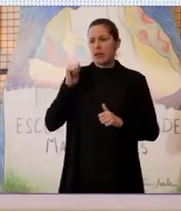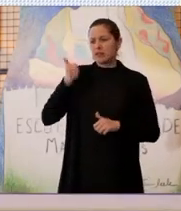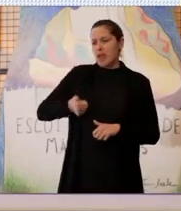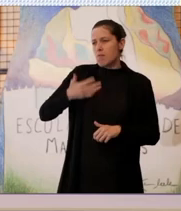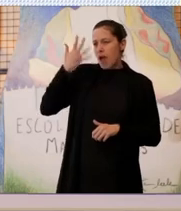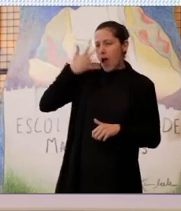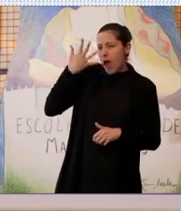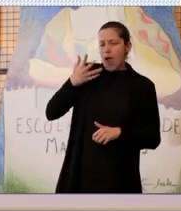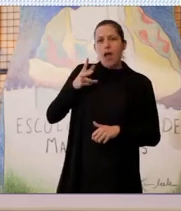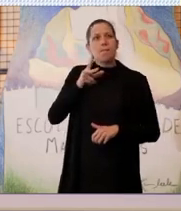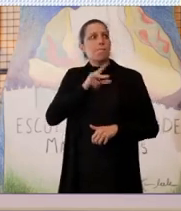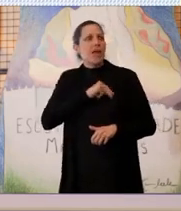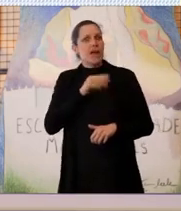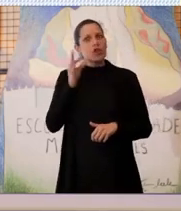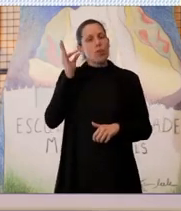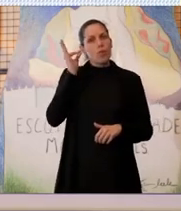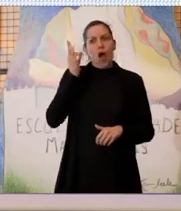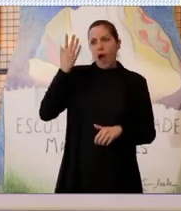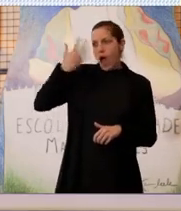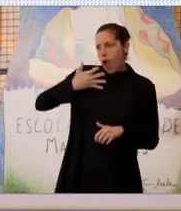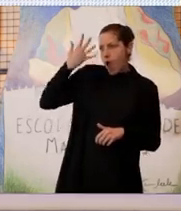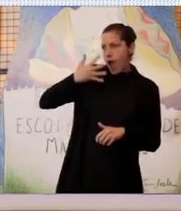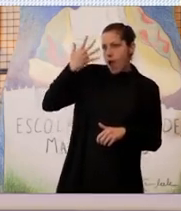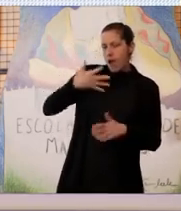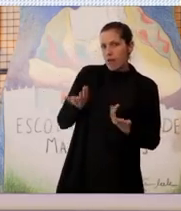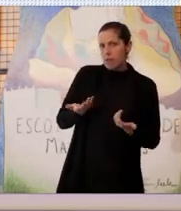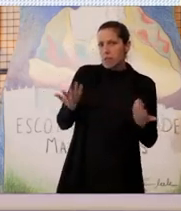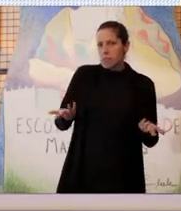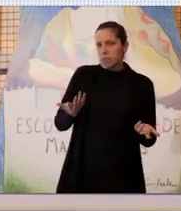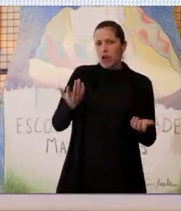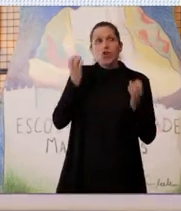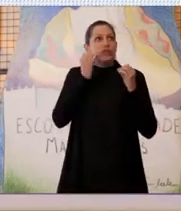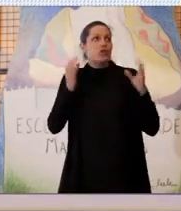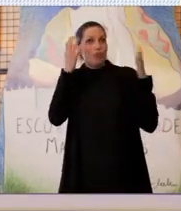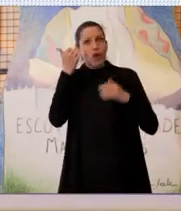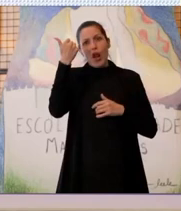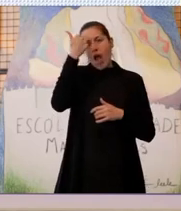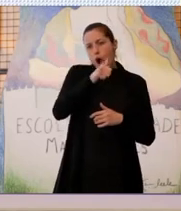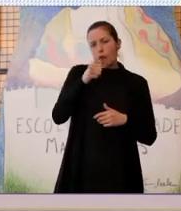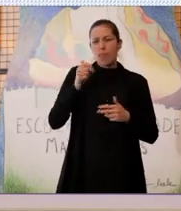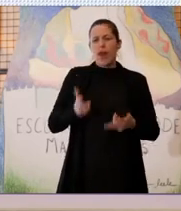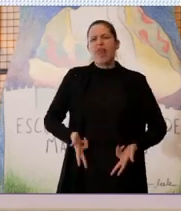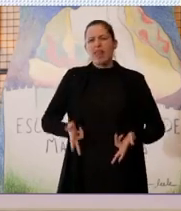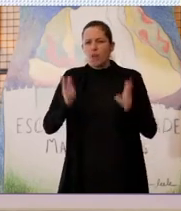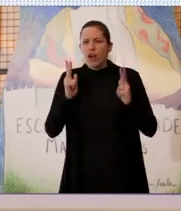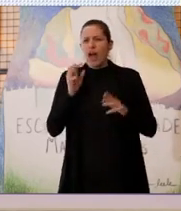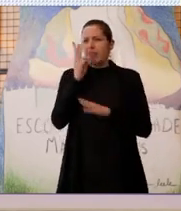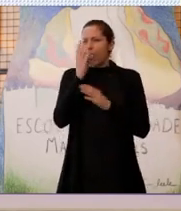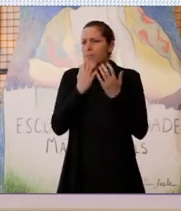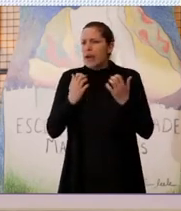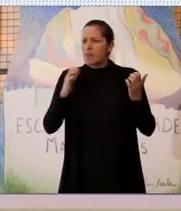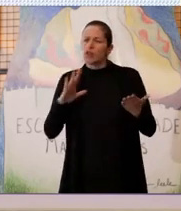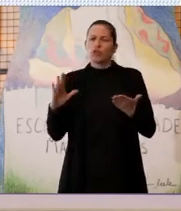ninguna manera en la de los hombres se asumen que todos los hombres que han estado en política en todos los gobiernos de la democracia en todos los parlamentos y en todos los ayuntamientos